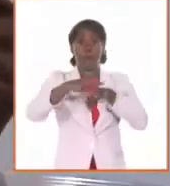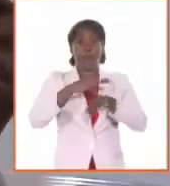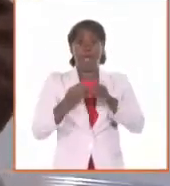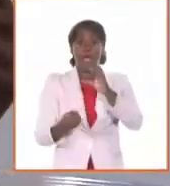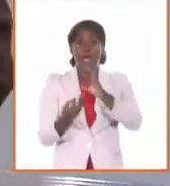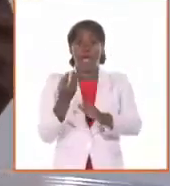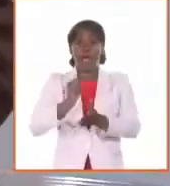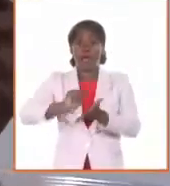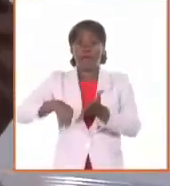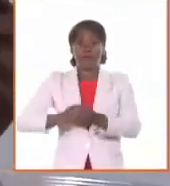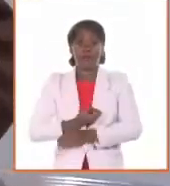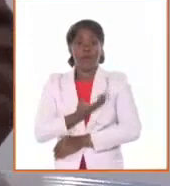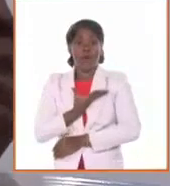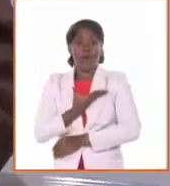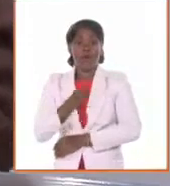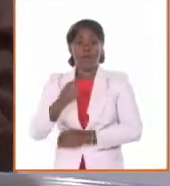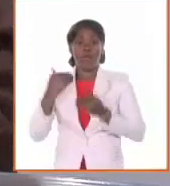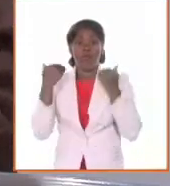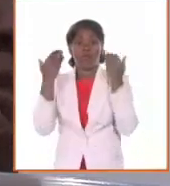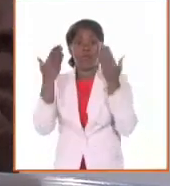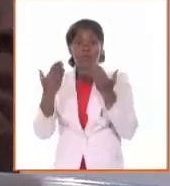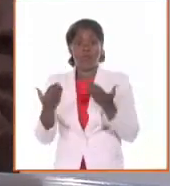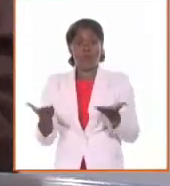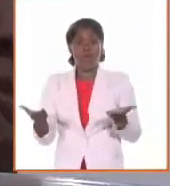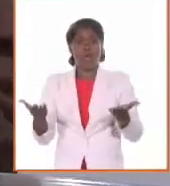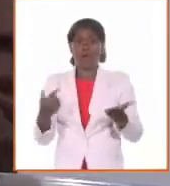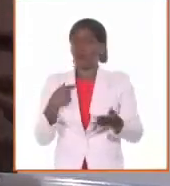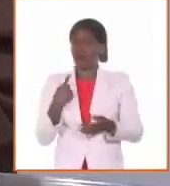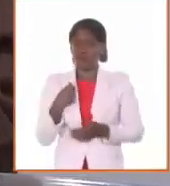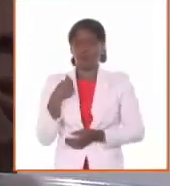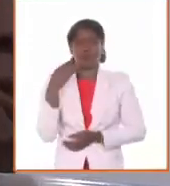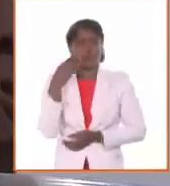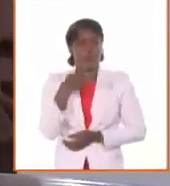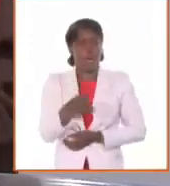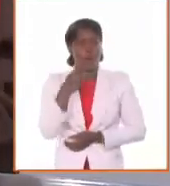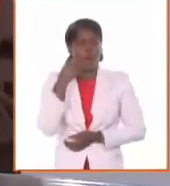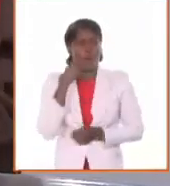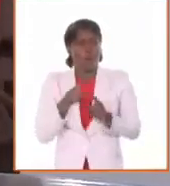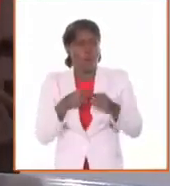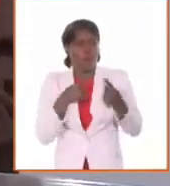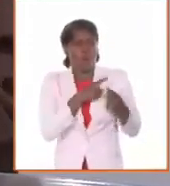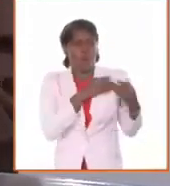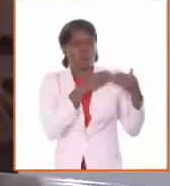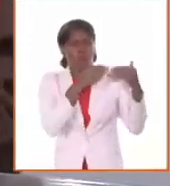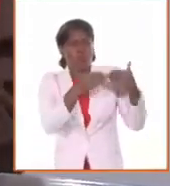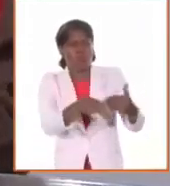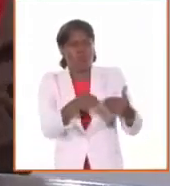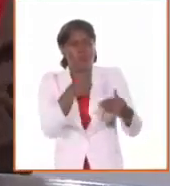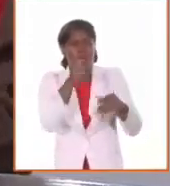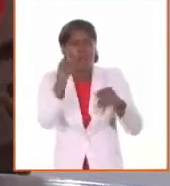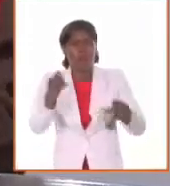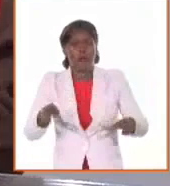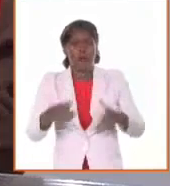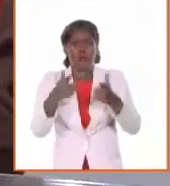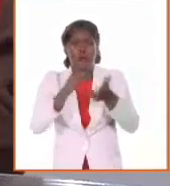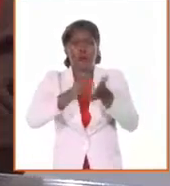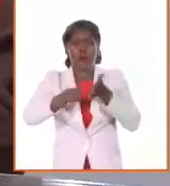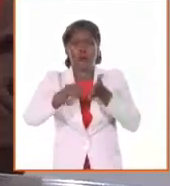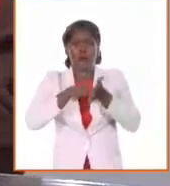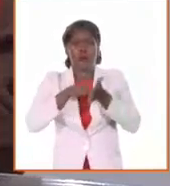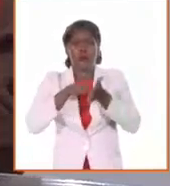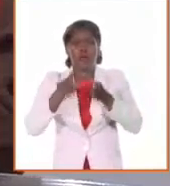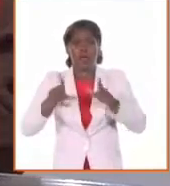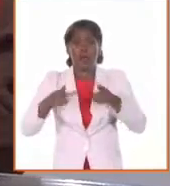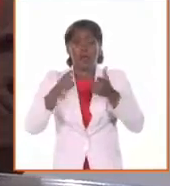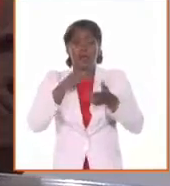a evaluar con la propia con el propio territorio con la directora provincial de Justicia porque realmente no tiene ningún motivo para las demoras además